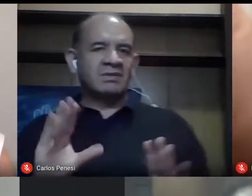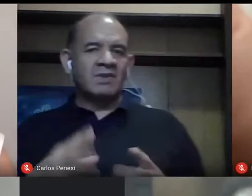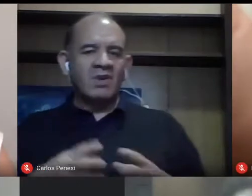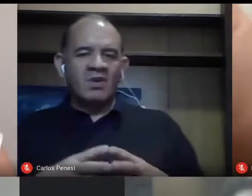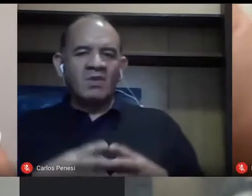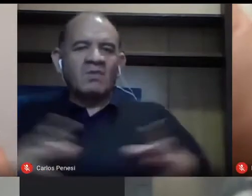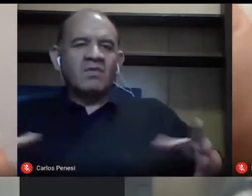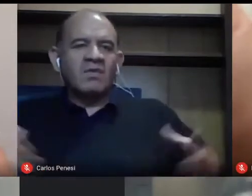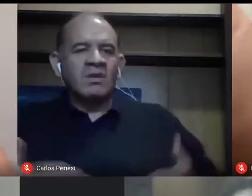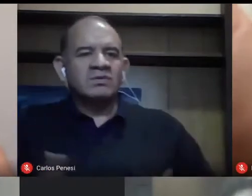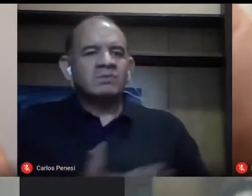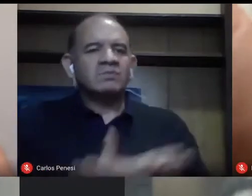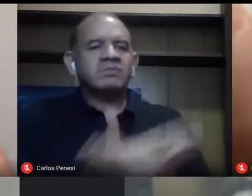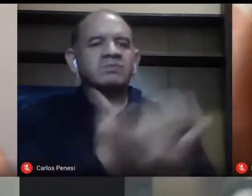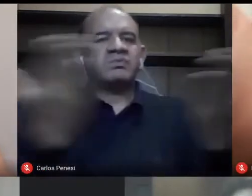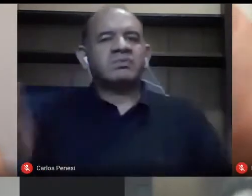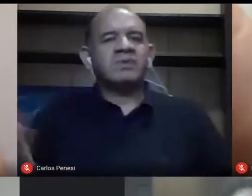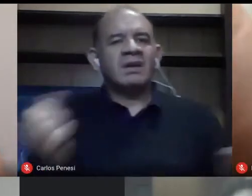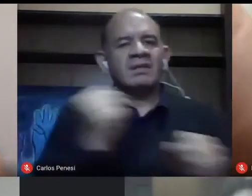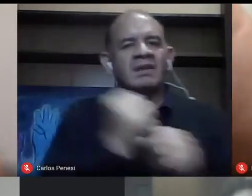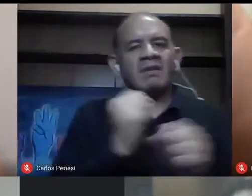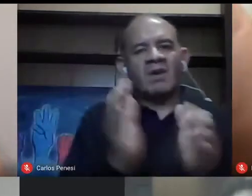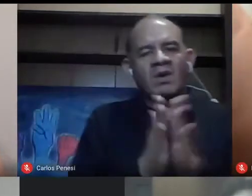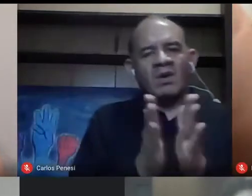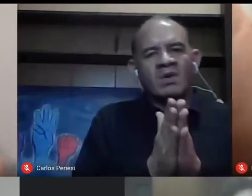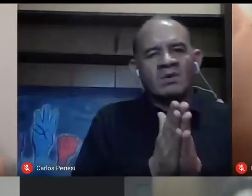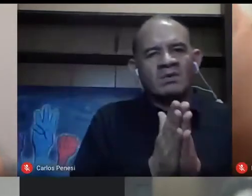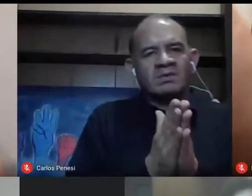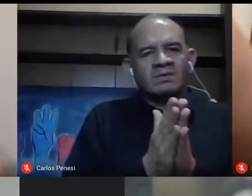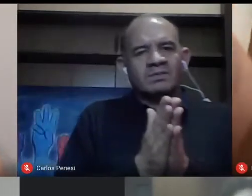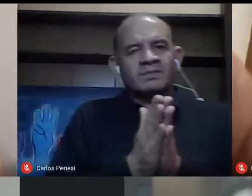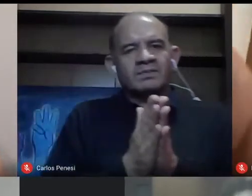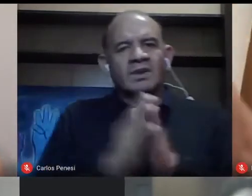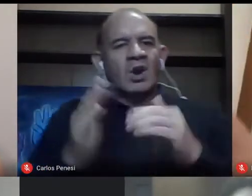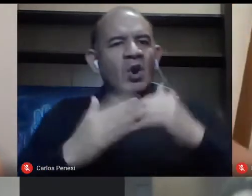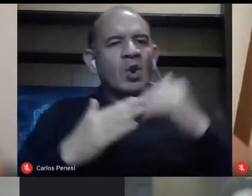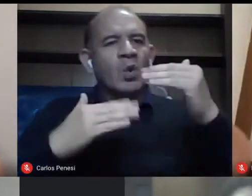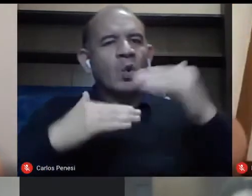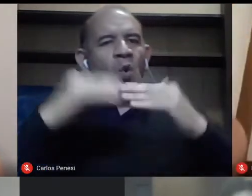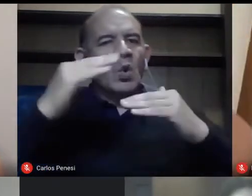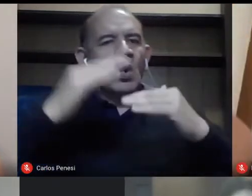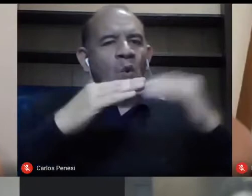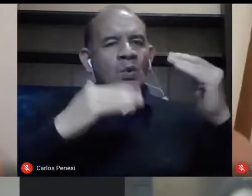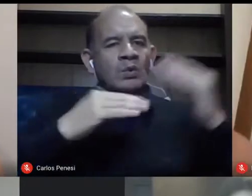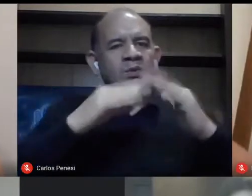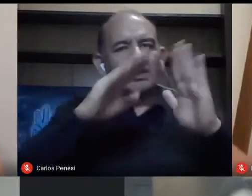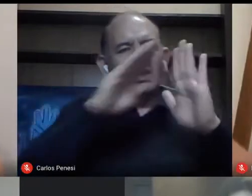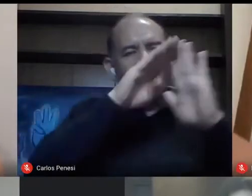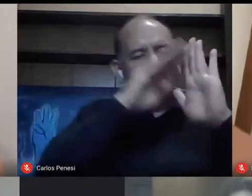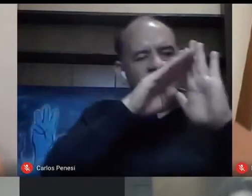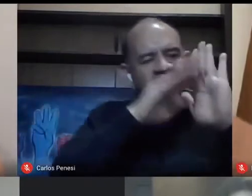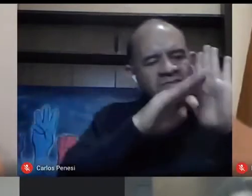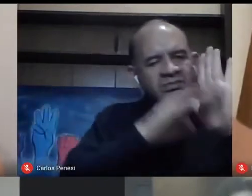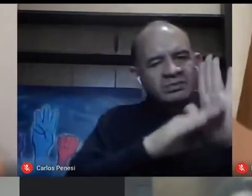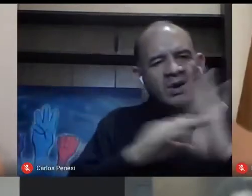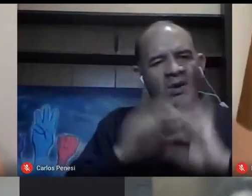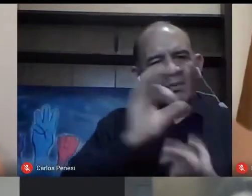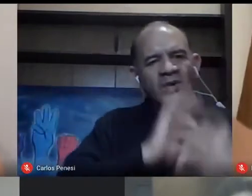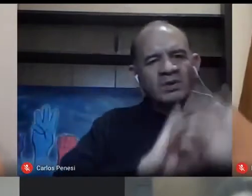servicios y debe ahí trabajar, porque tenemos que construir el repertorio nacional y entendemos que ese es el primer